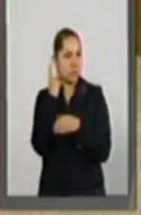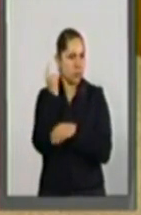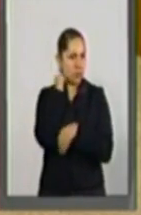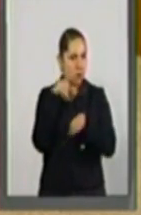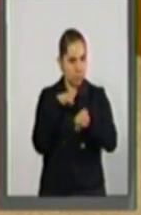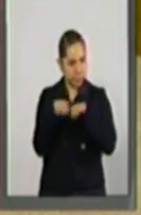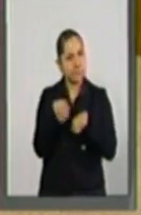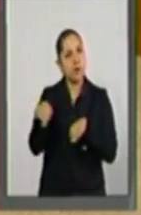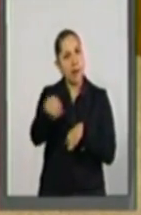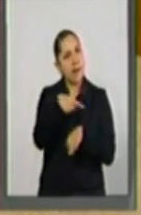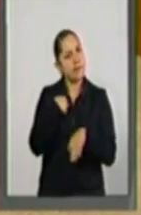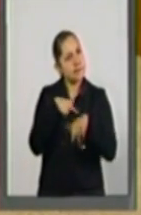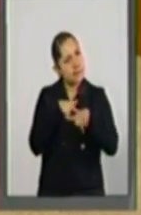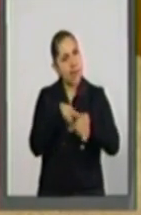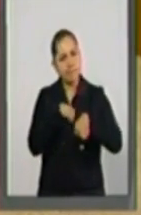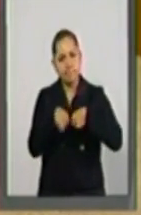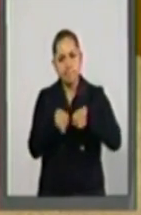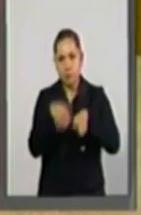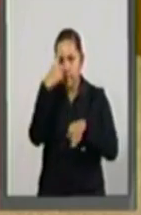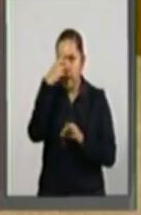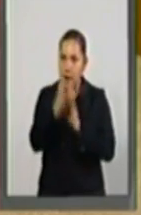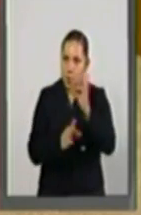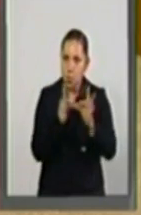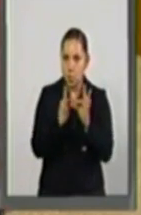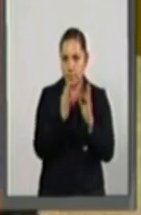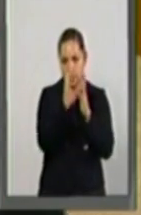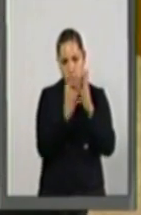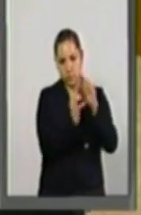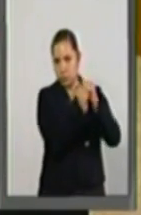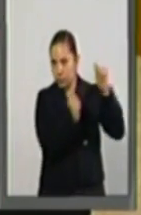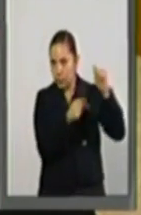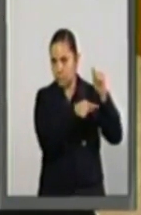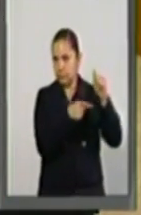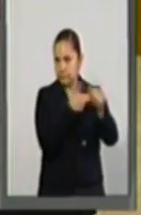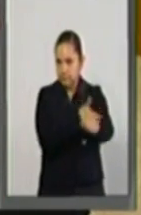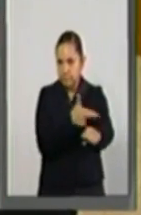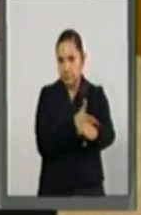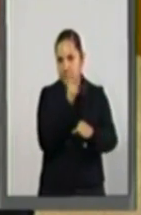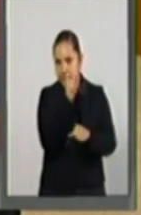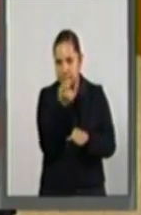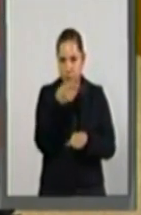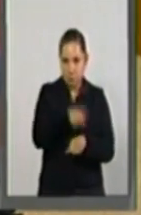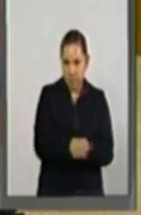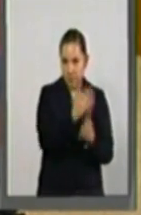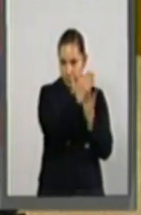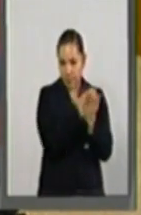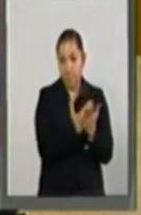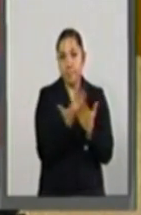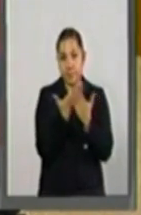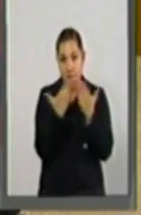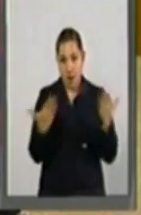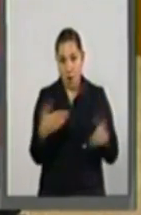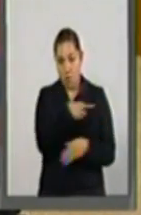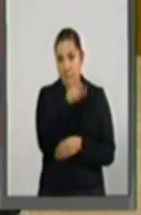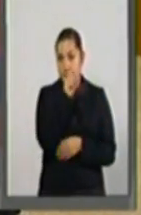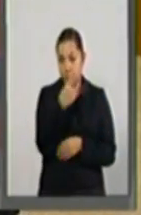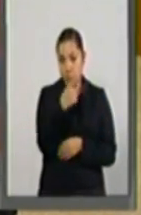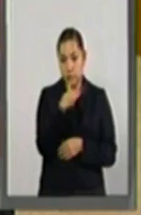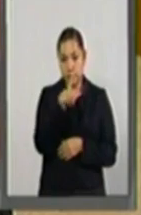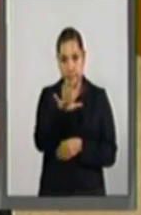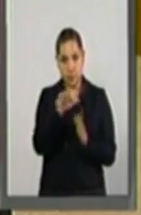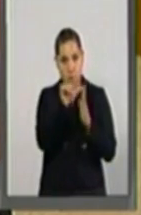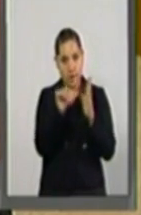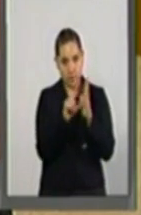fundamental. A la luz de lo dispuesto por el artículo 135 constitucional, más de la mitad